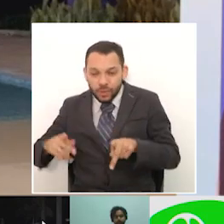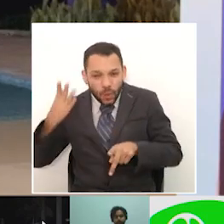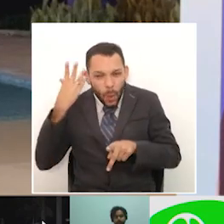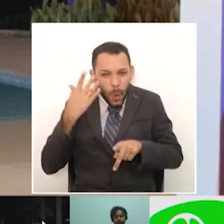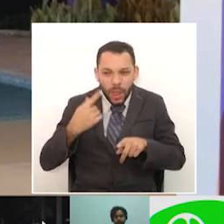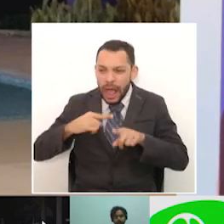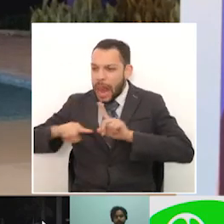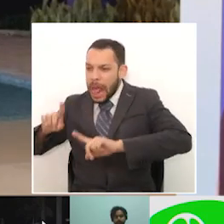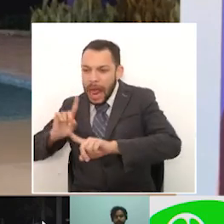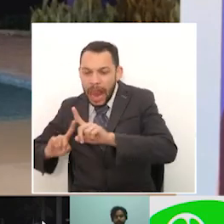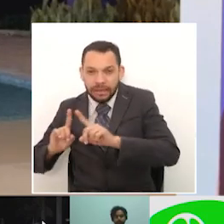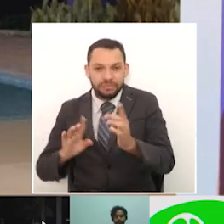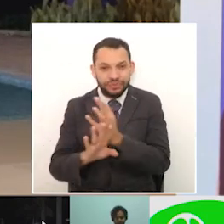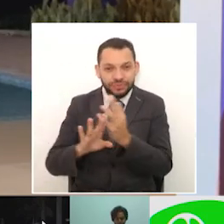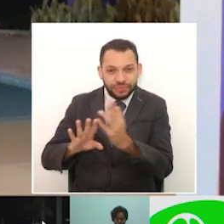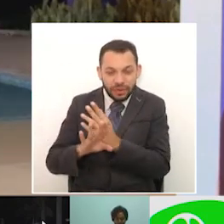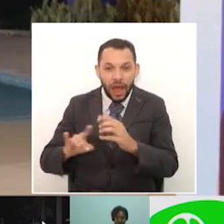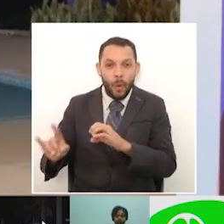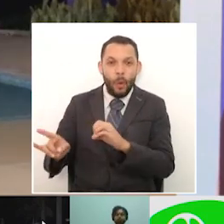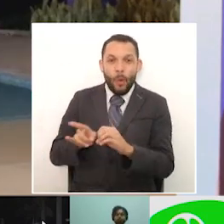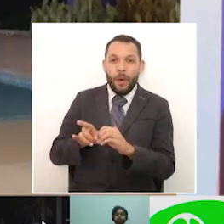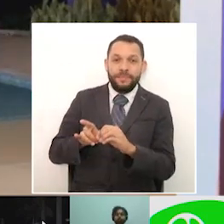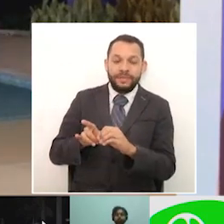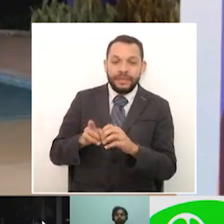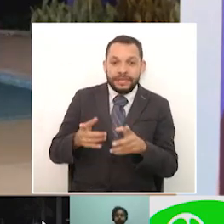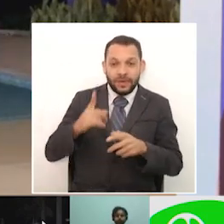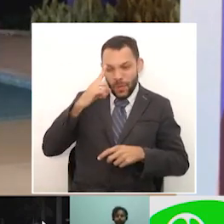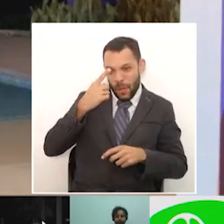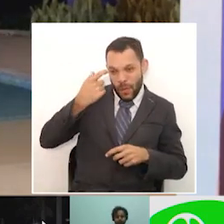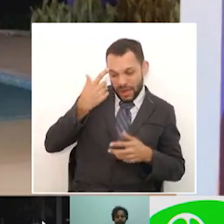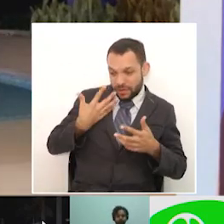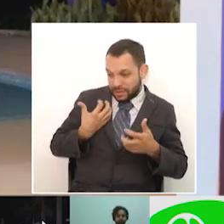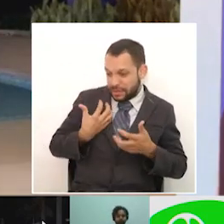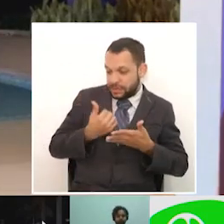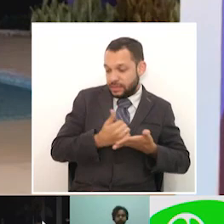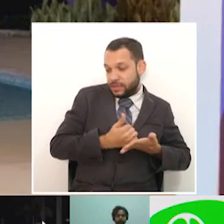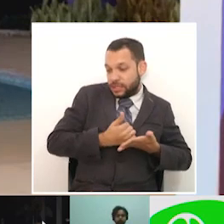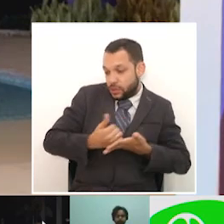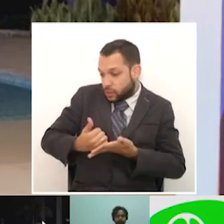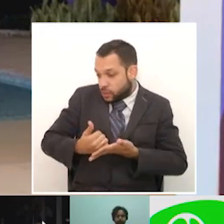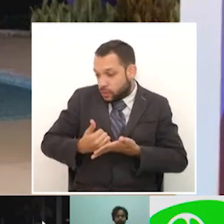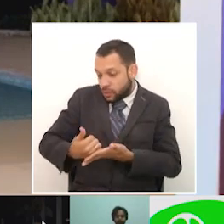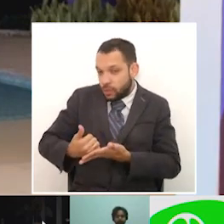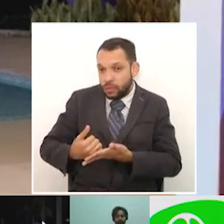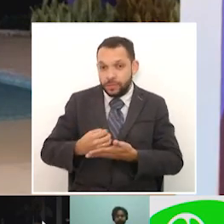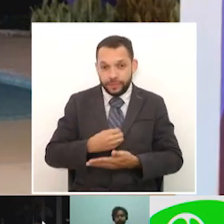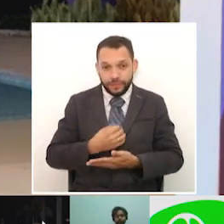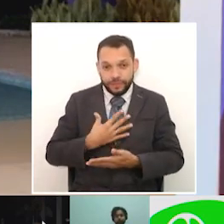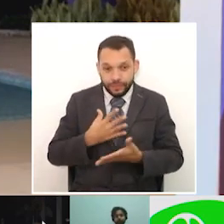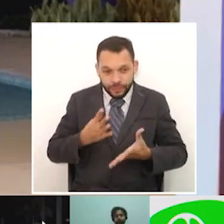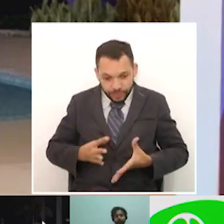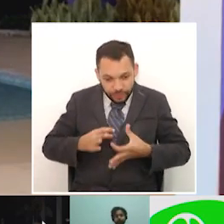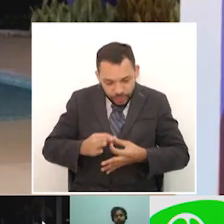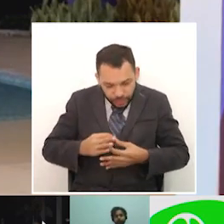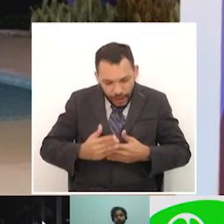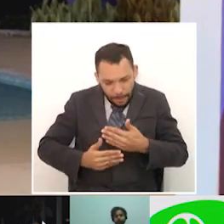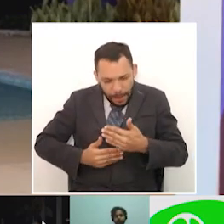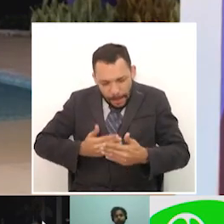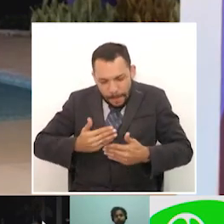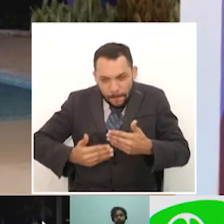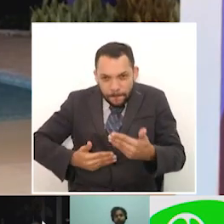nuestros países. El gobierno está tratando de ayudar y por supuesto se puede ver grandes niveles de ansiedad y de